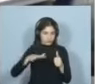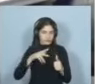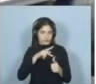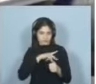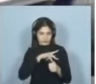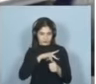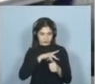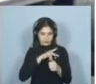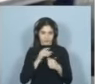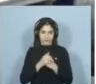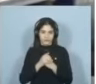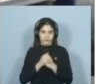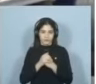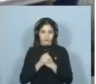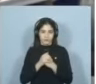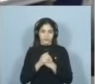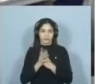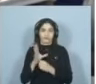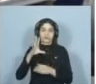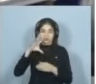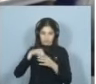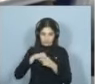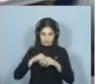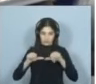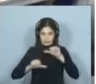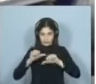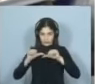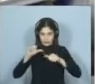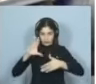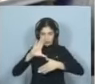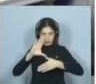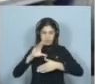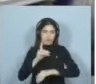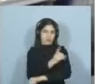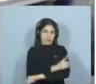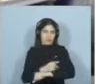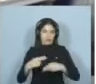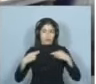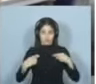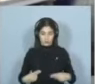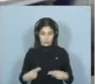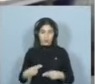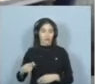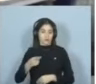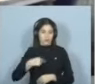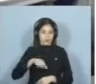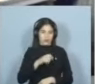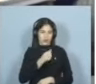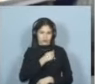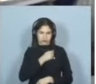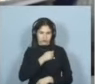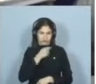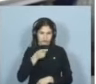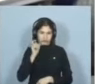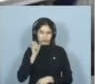Desde la Coalición de Organizaciones de Derechos Humanos de las Américas, manifestamos nuestra preocupación por el grave contexto de cierre de